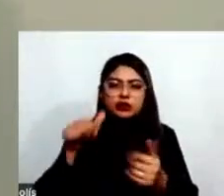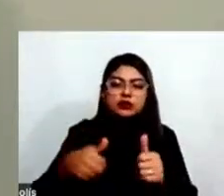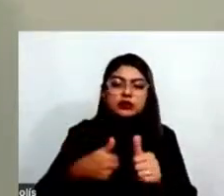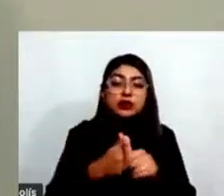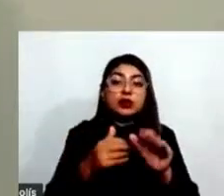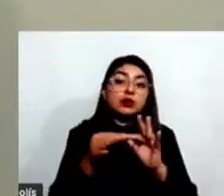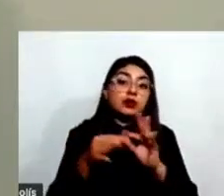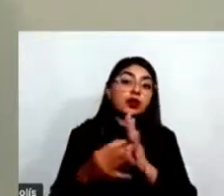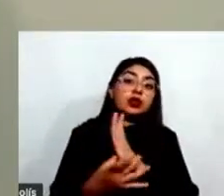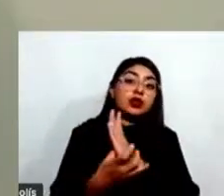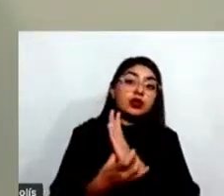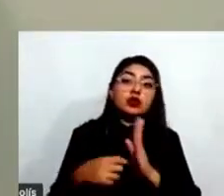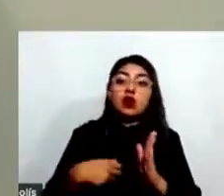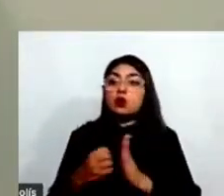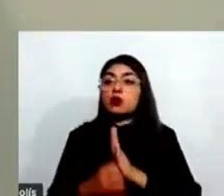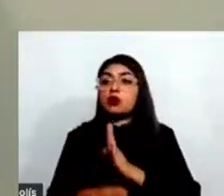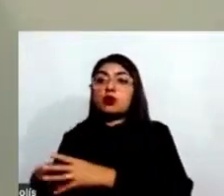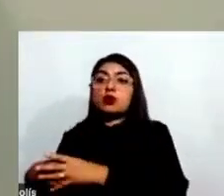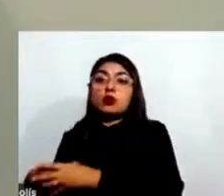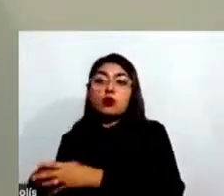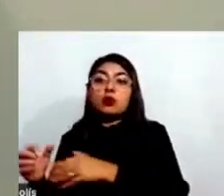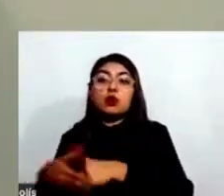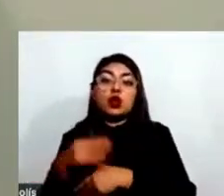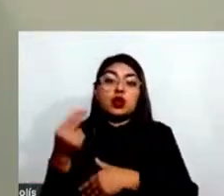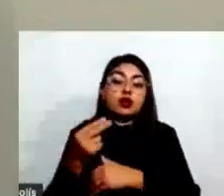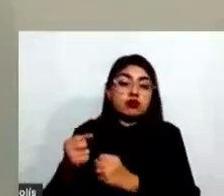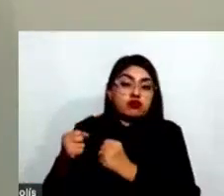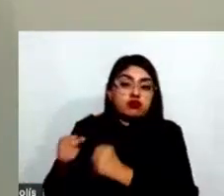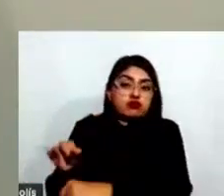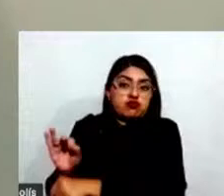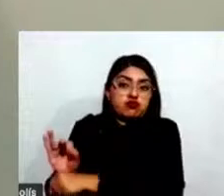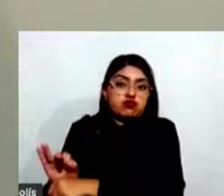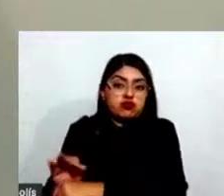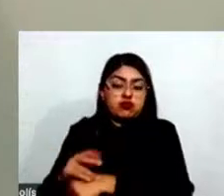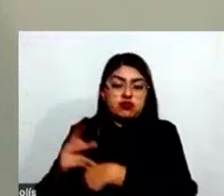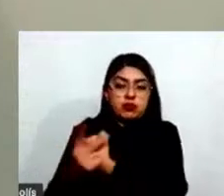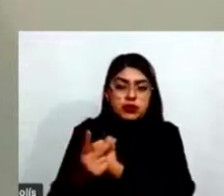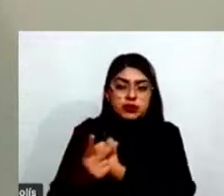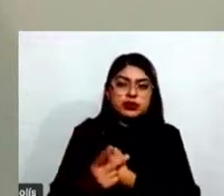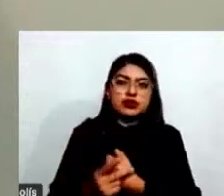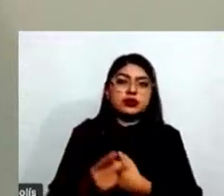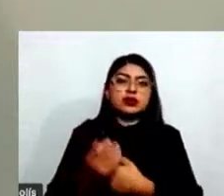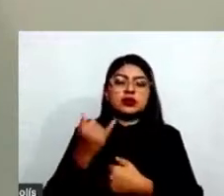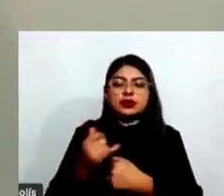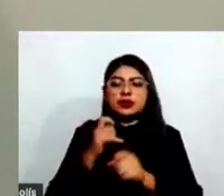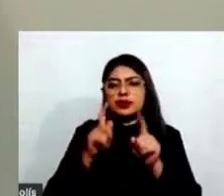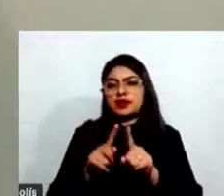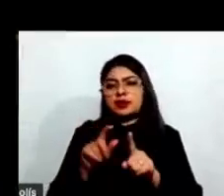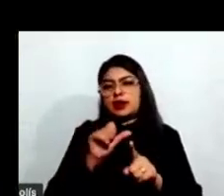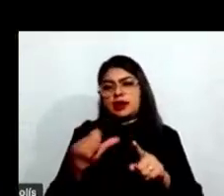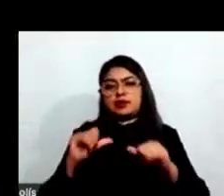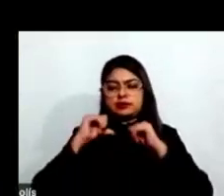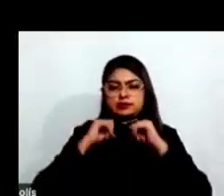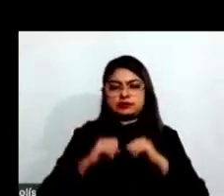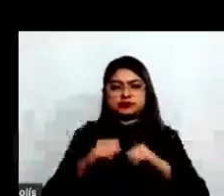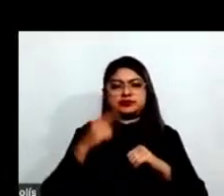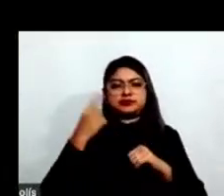otros semejantes, y a los deberes del Estado de garantizar la seguridad integral